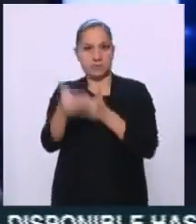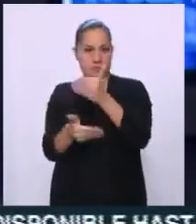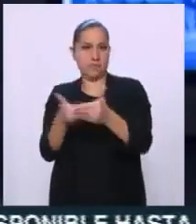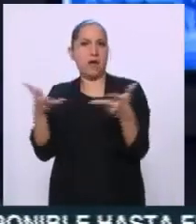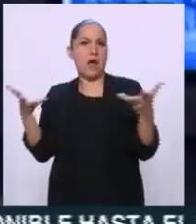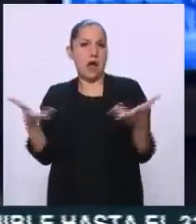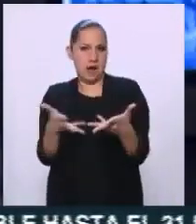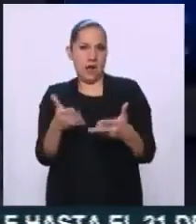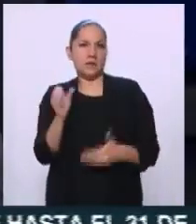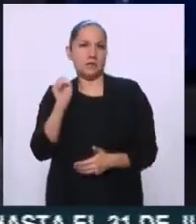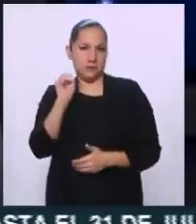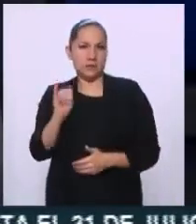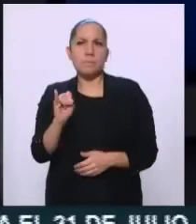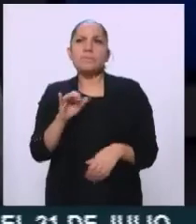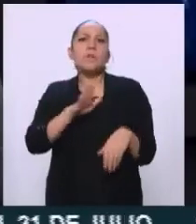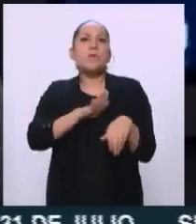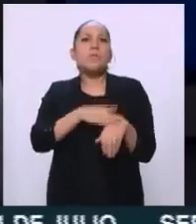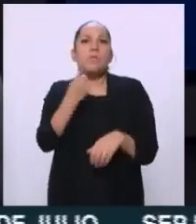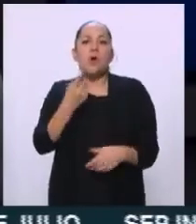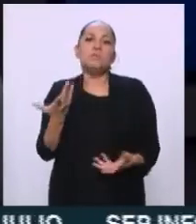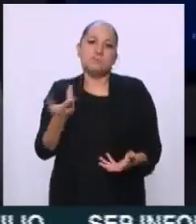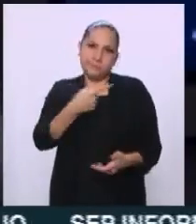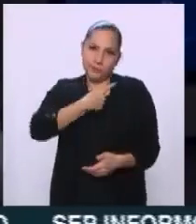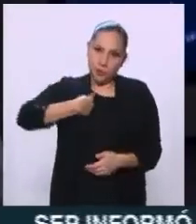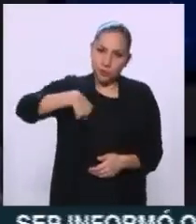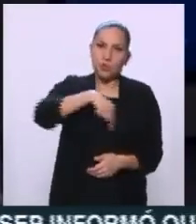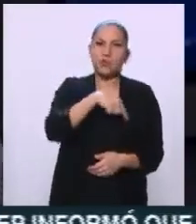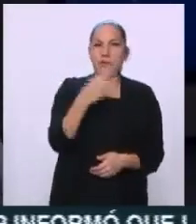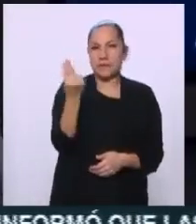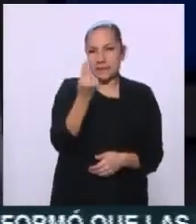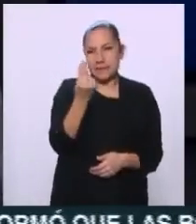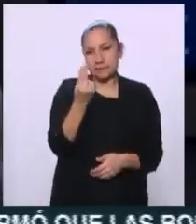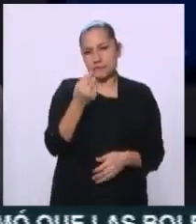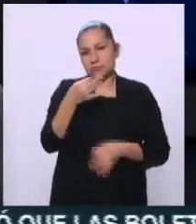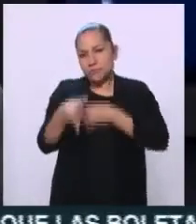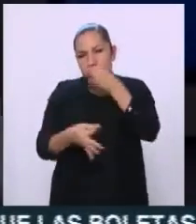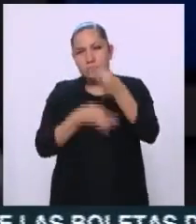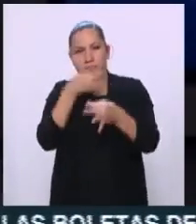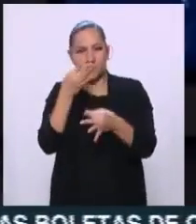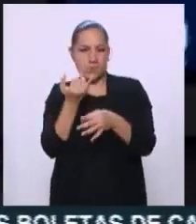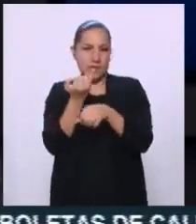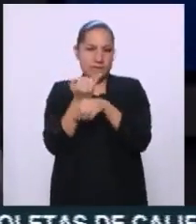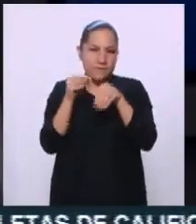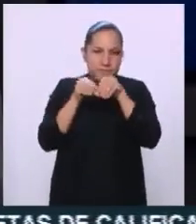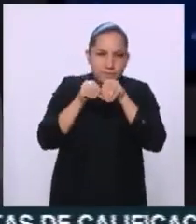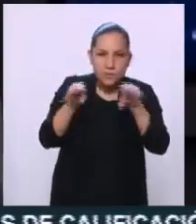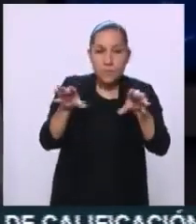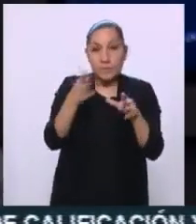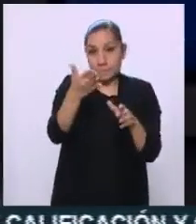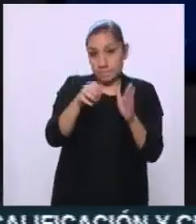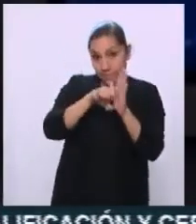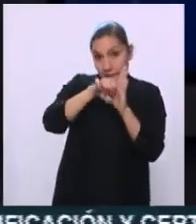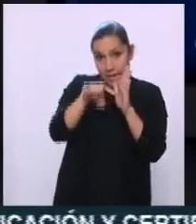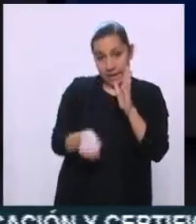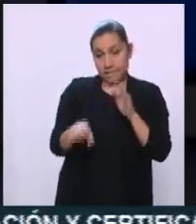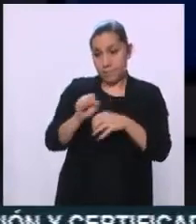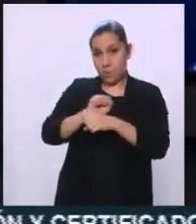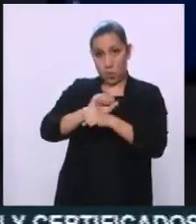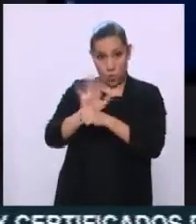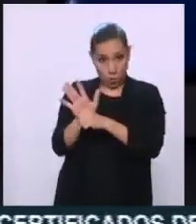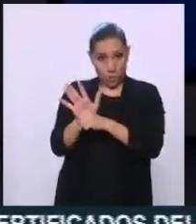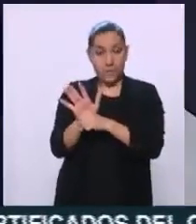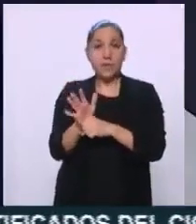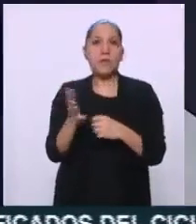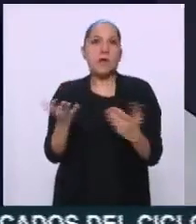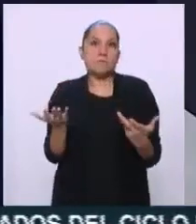estamos, bueno, diversificando la forma de comunicación. En el caso de la pandemia, pues tenemos hasta 3